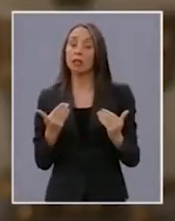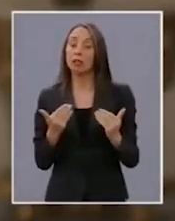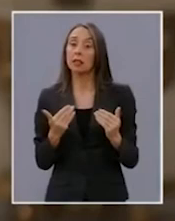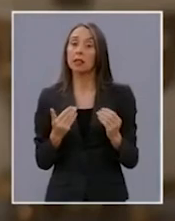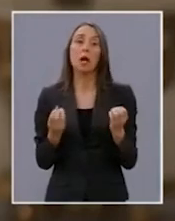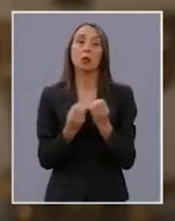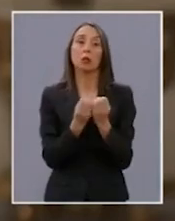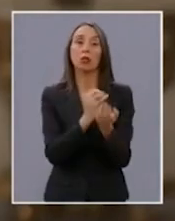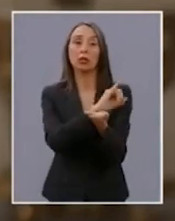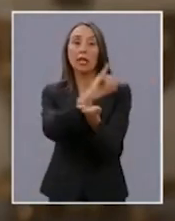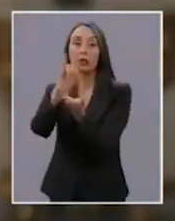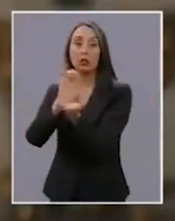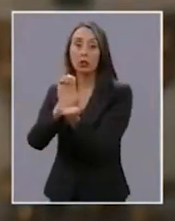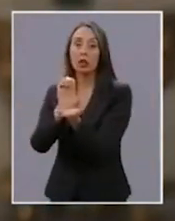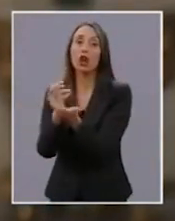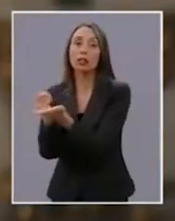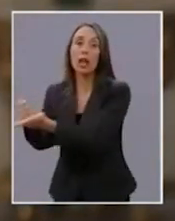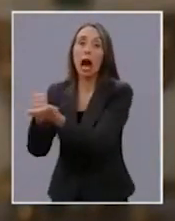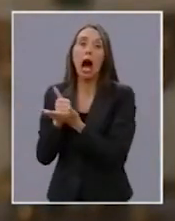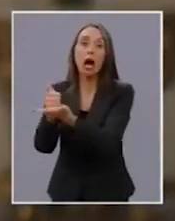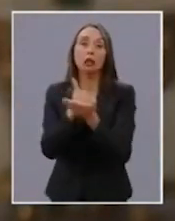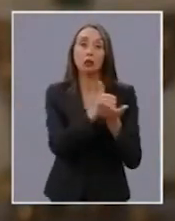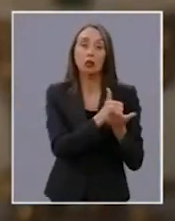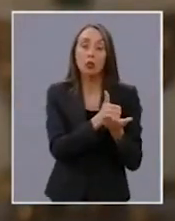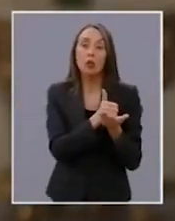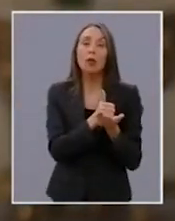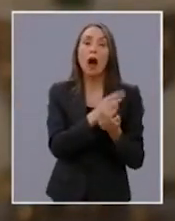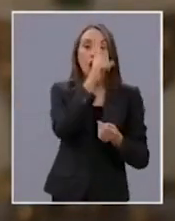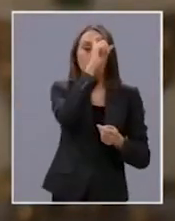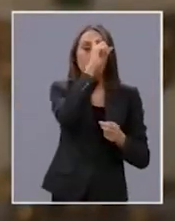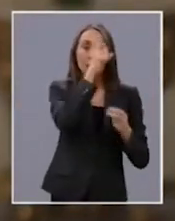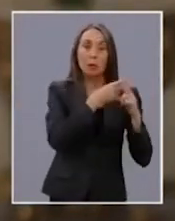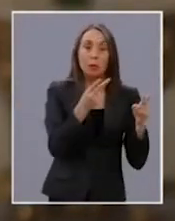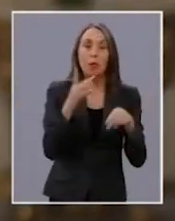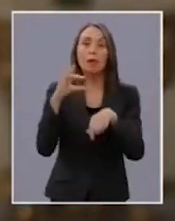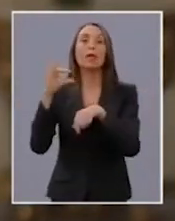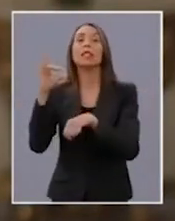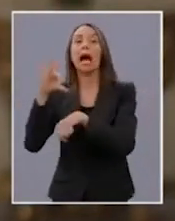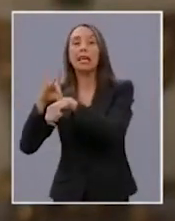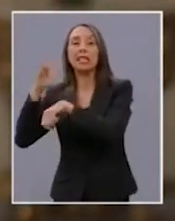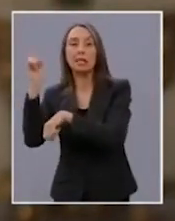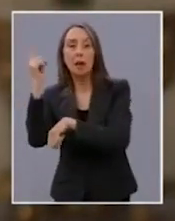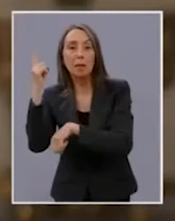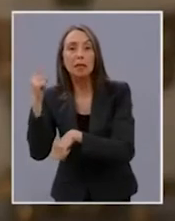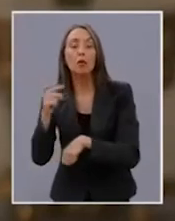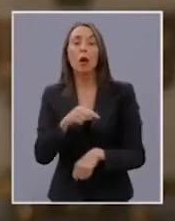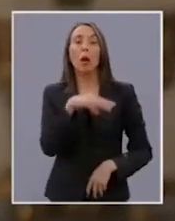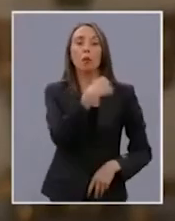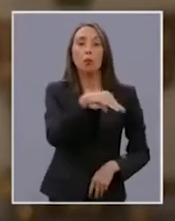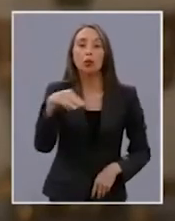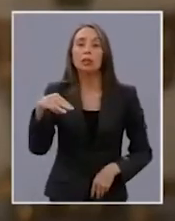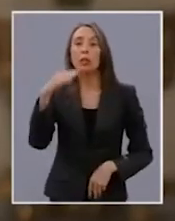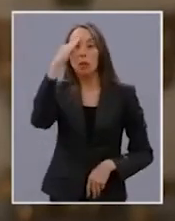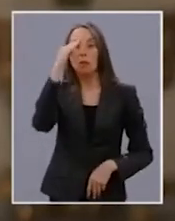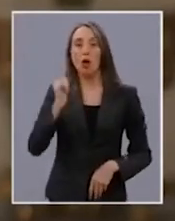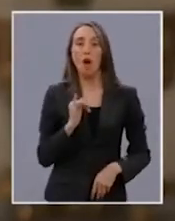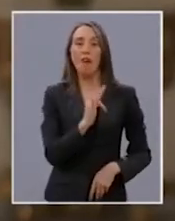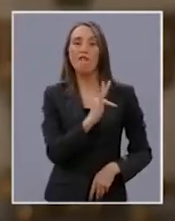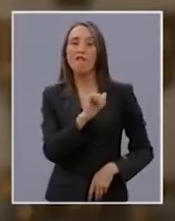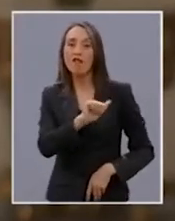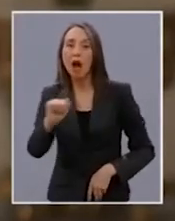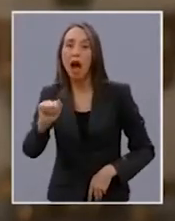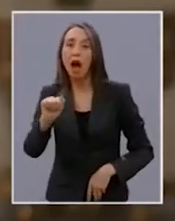de muchos organismos del Estado, del sistema de salud público y privado, de los municipios, de las Fuerzas Armadas y de orden, de los medios de